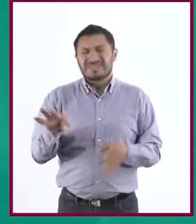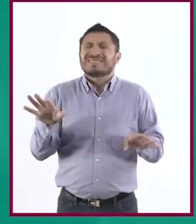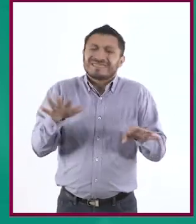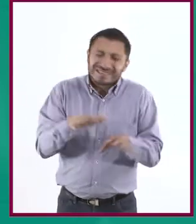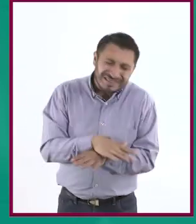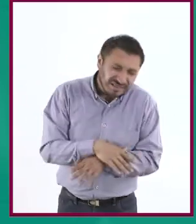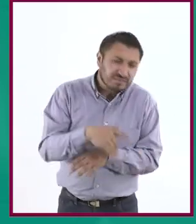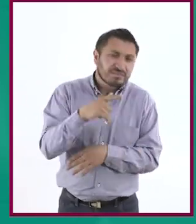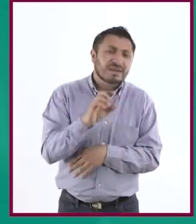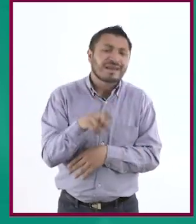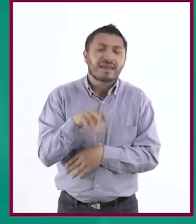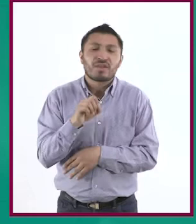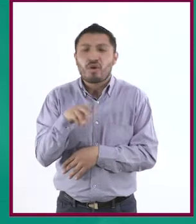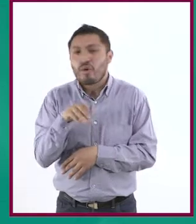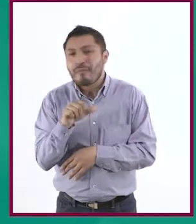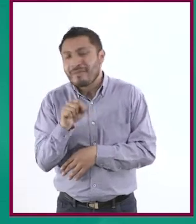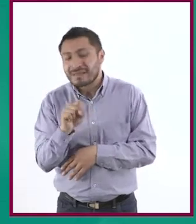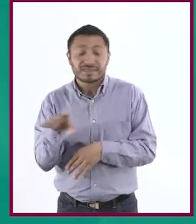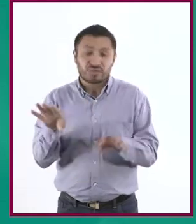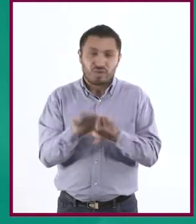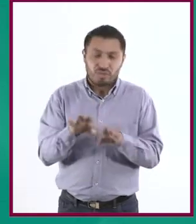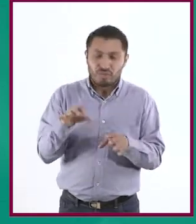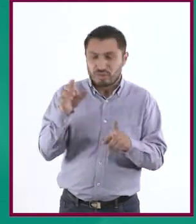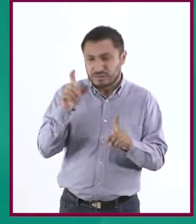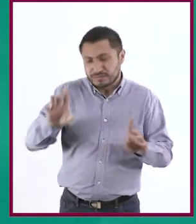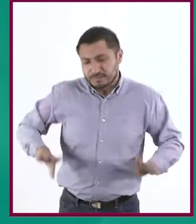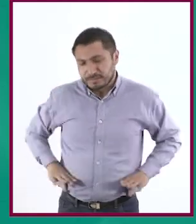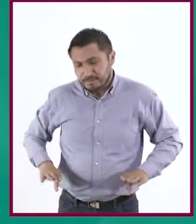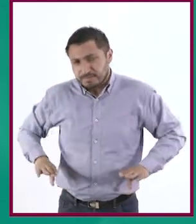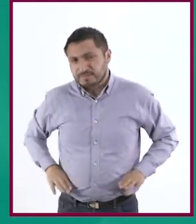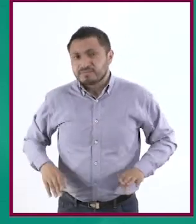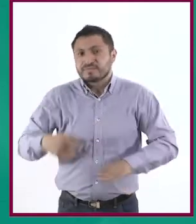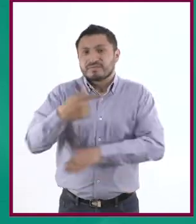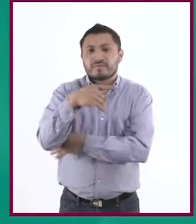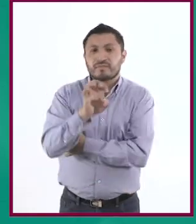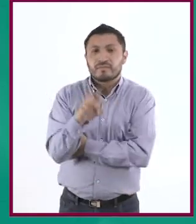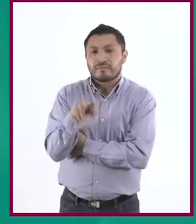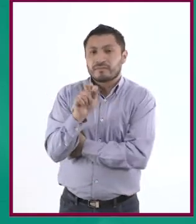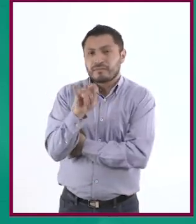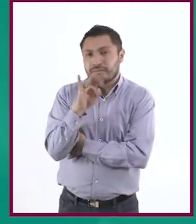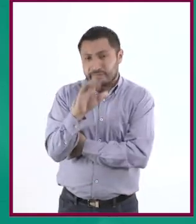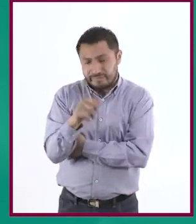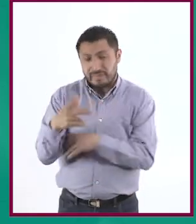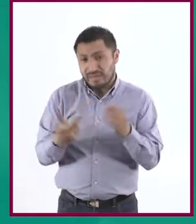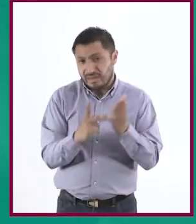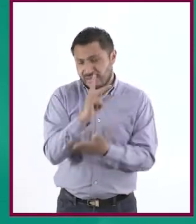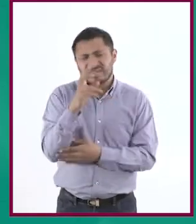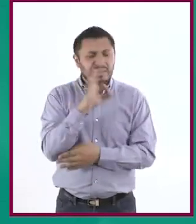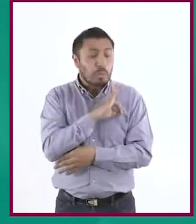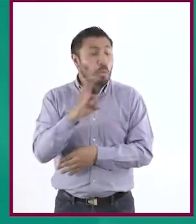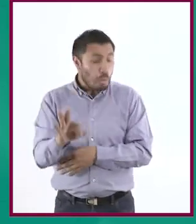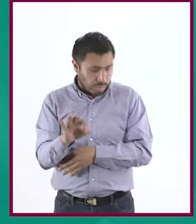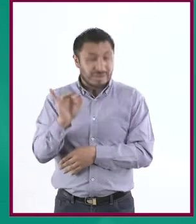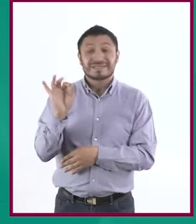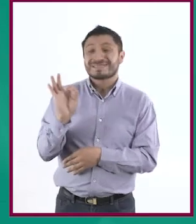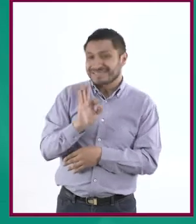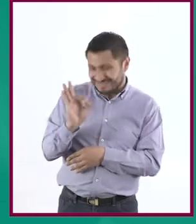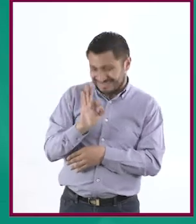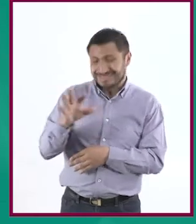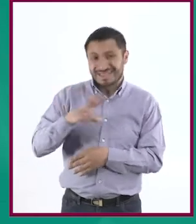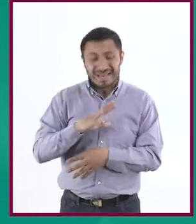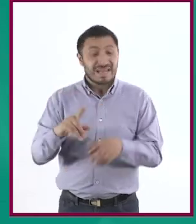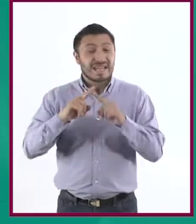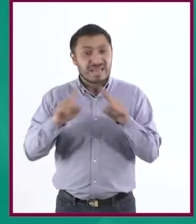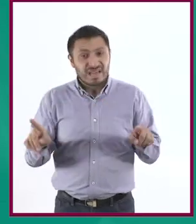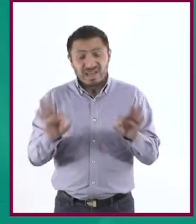conocer la estructura genética de las plantas en detalle, sí puede tener otro